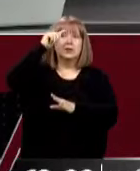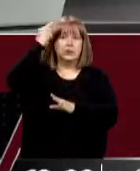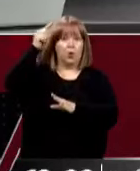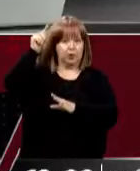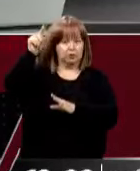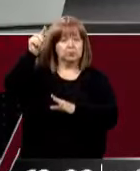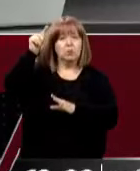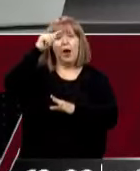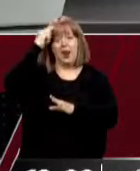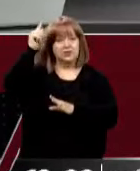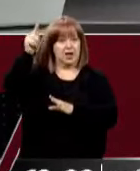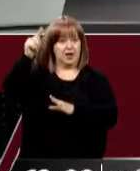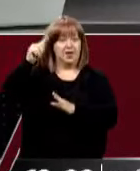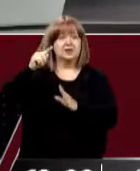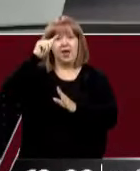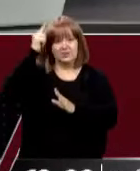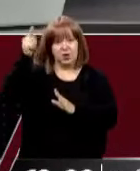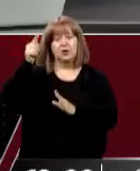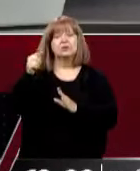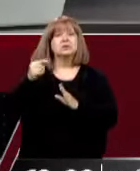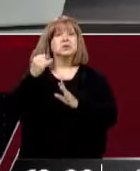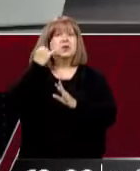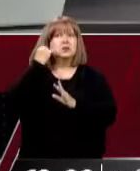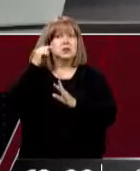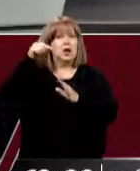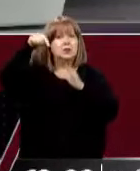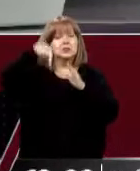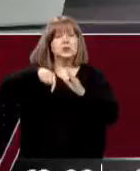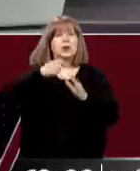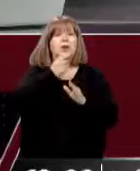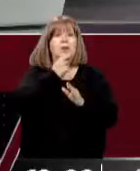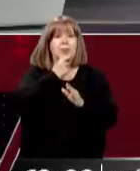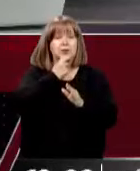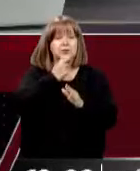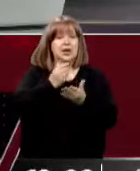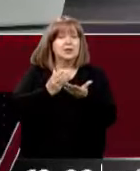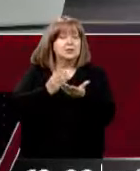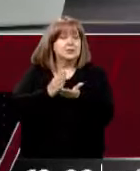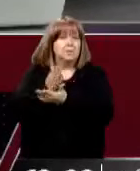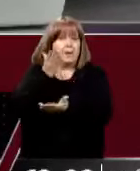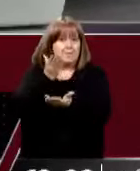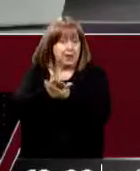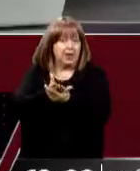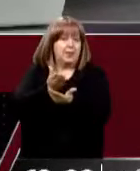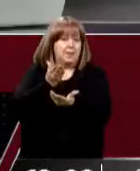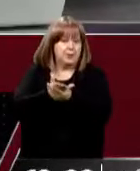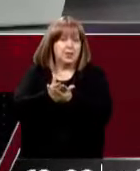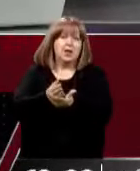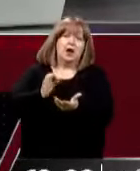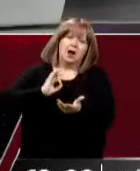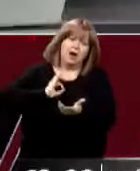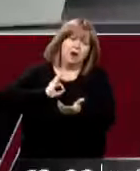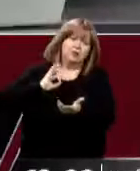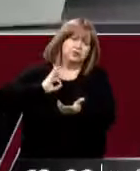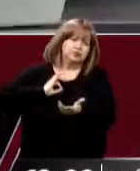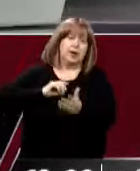sur de la provincia tiene de fondo toda la situación de reclamo de derechos ancestrales y originarios que hemos visto